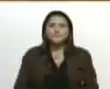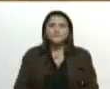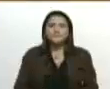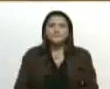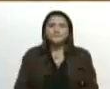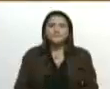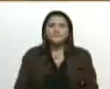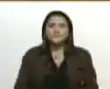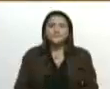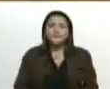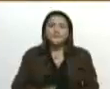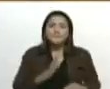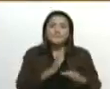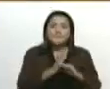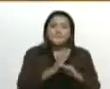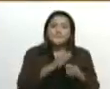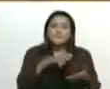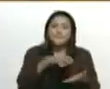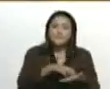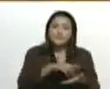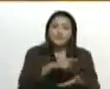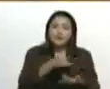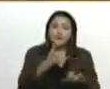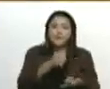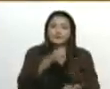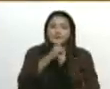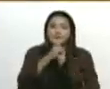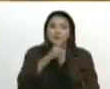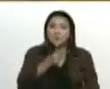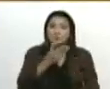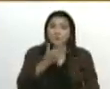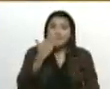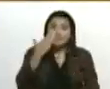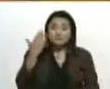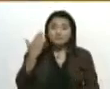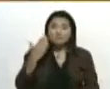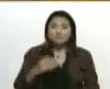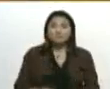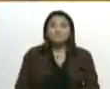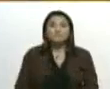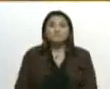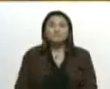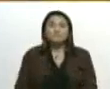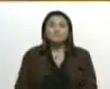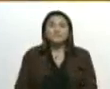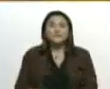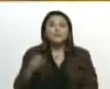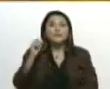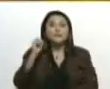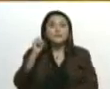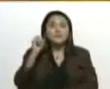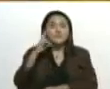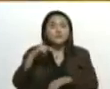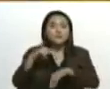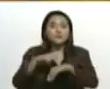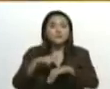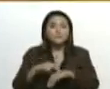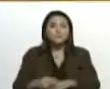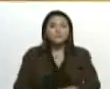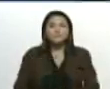Hacemos un paréntesis en las notas regionales porque esta hora hay información importantísima de último minuto en el Palacio Federal Legislativo. Nos unimos.